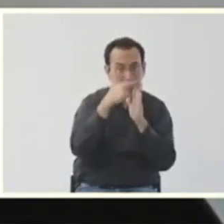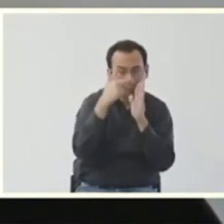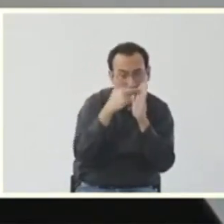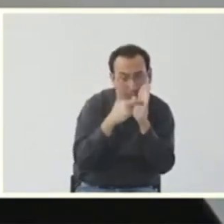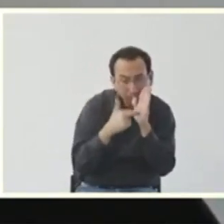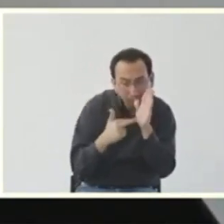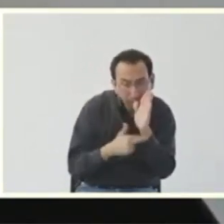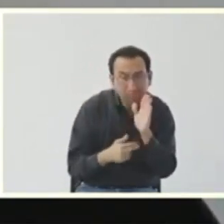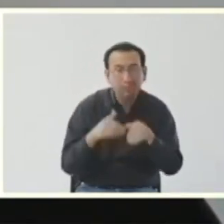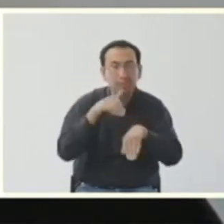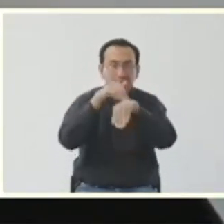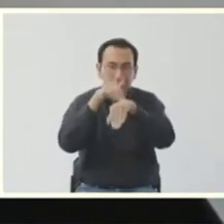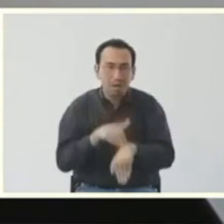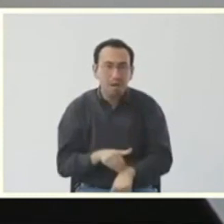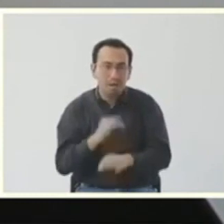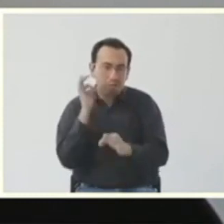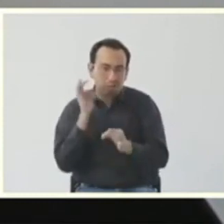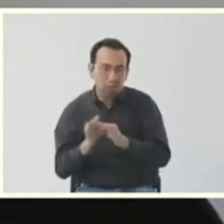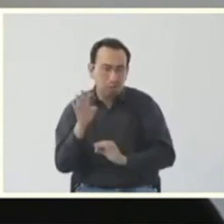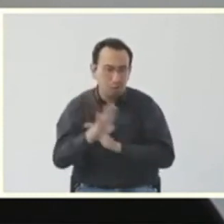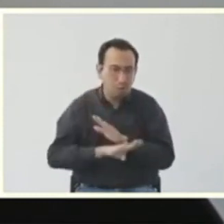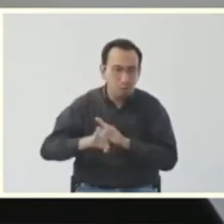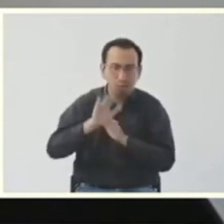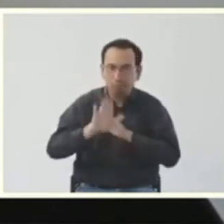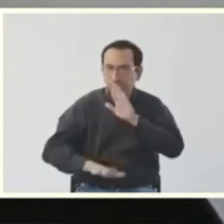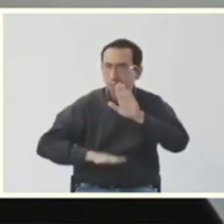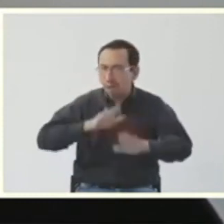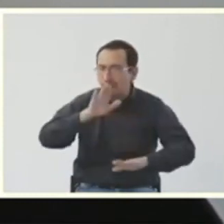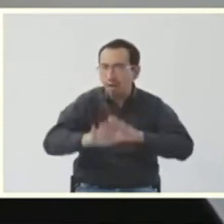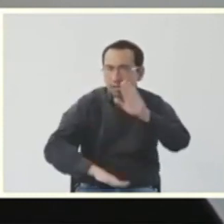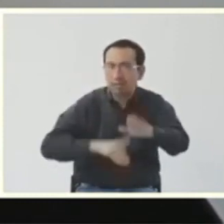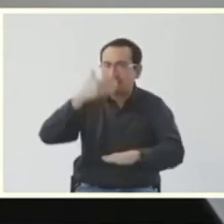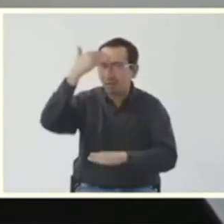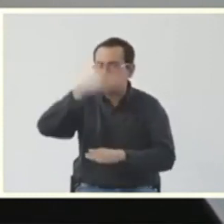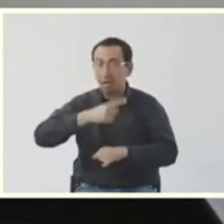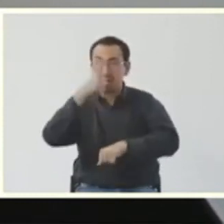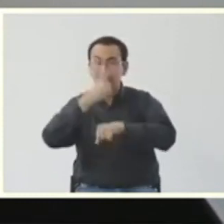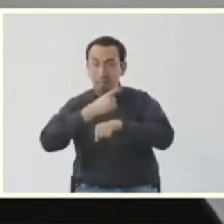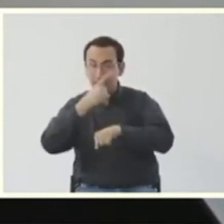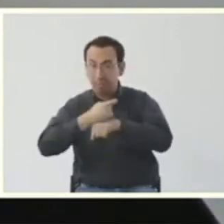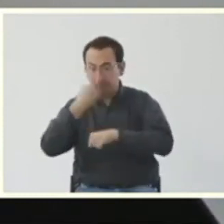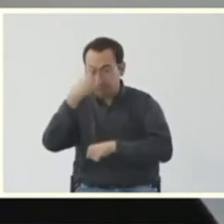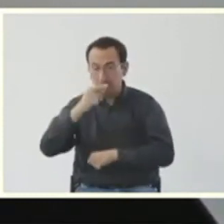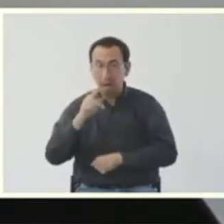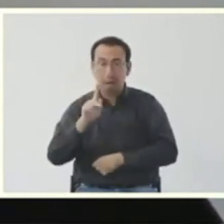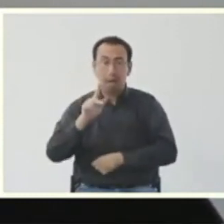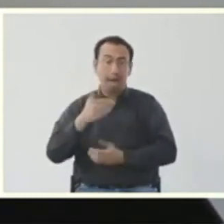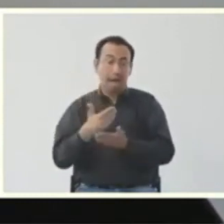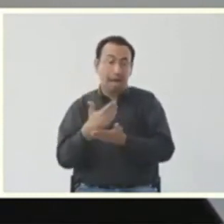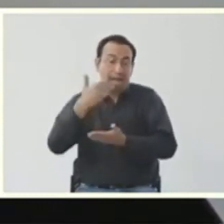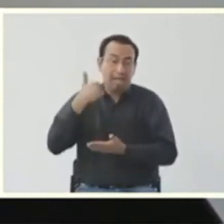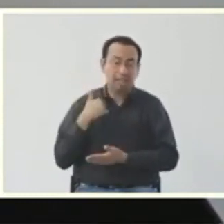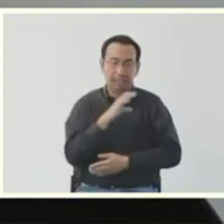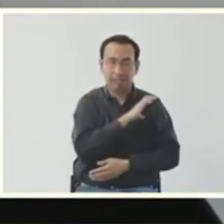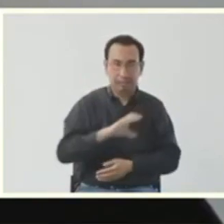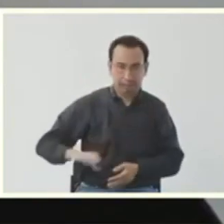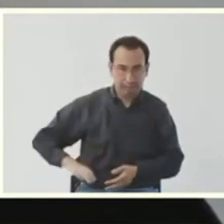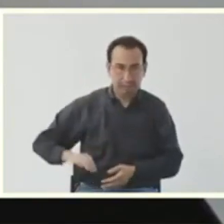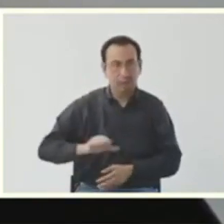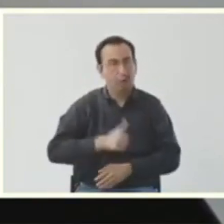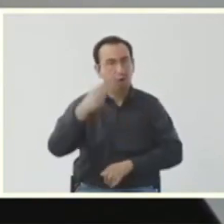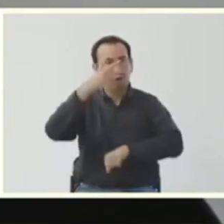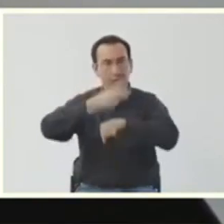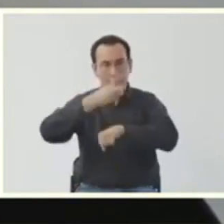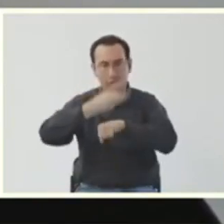deban ser básicos y lógicos y por etapas ya que la primera etapa es simplemente para ser precandidato 3 el cumplimiento de